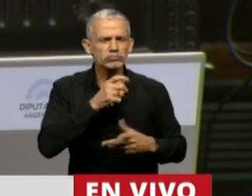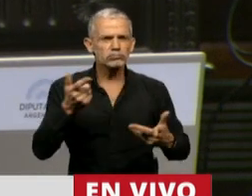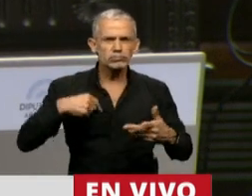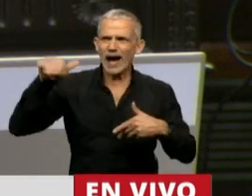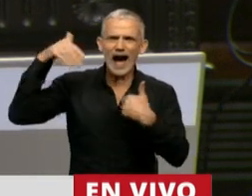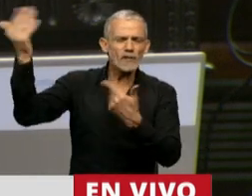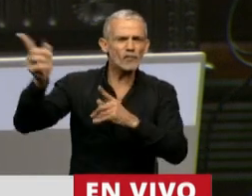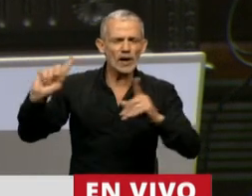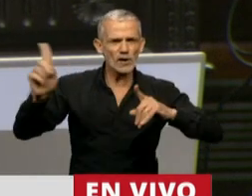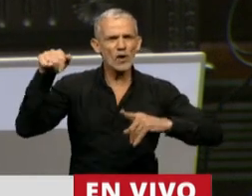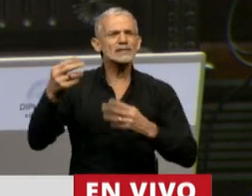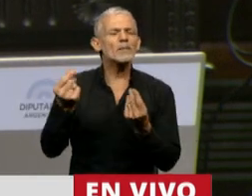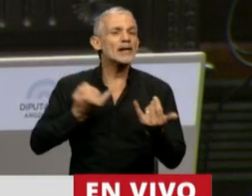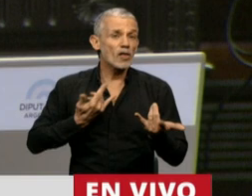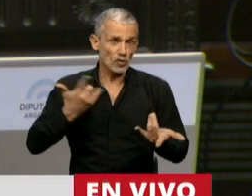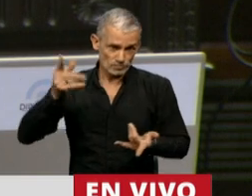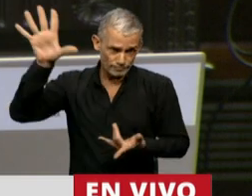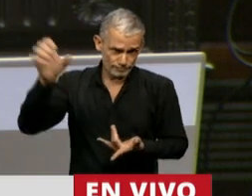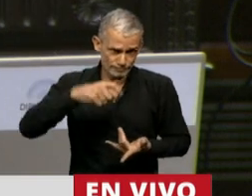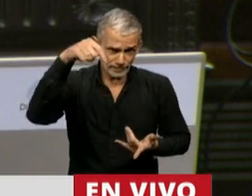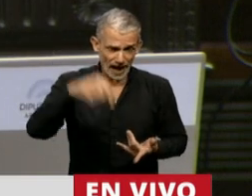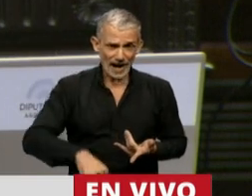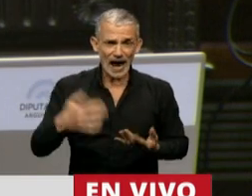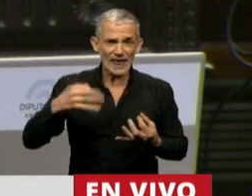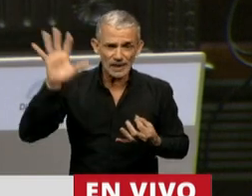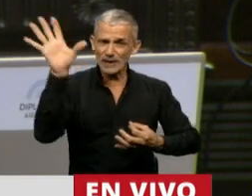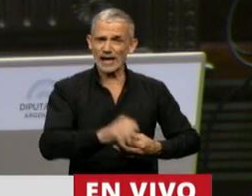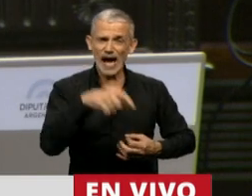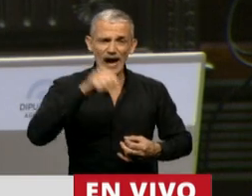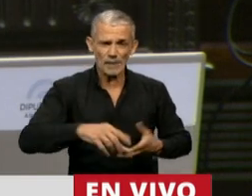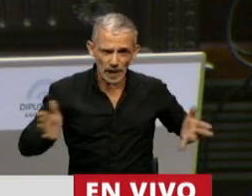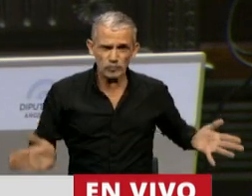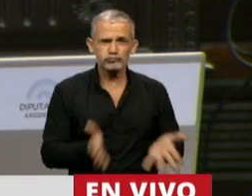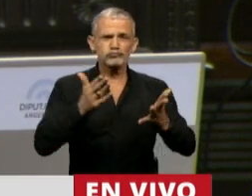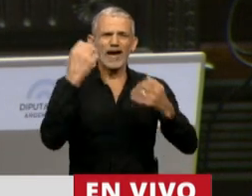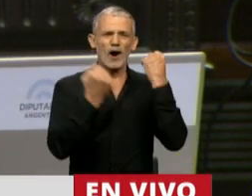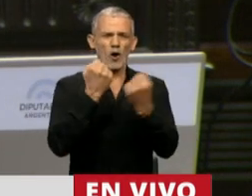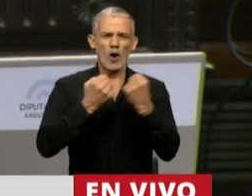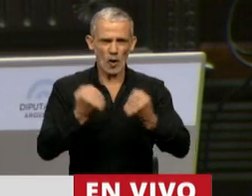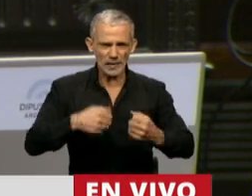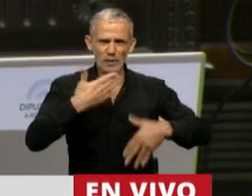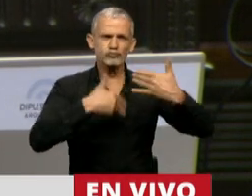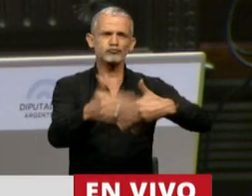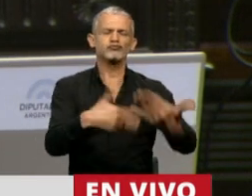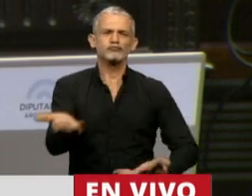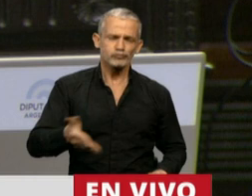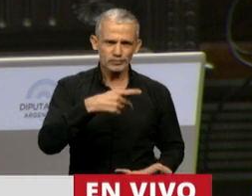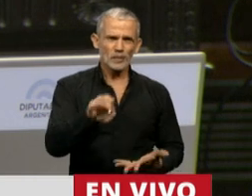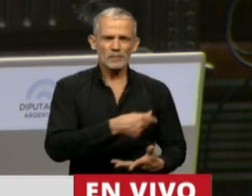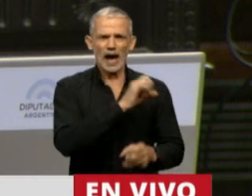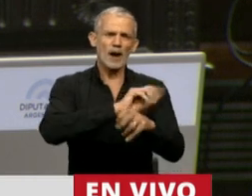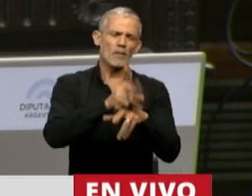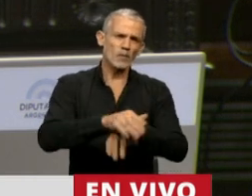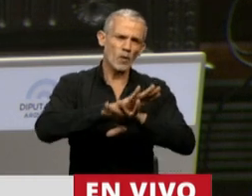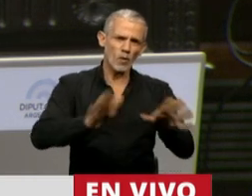en el exterior ese dinero tiene que estar en la Argentina y tiene que ser para reactivar la Argentina para ponerla de pie para sacar la Argentina de la